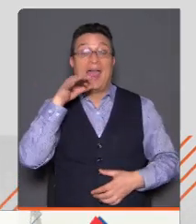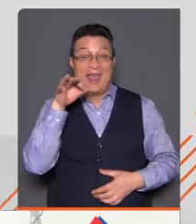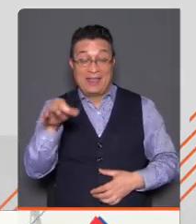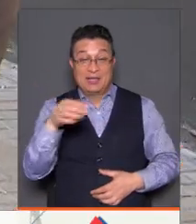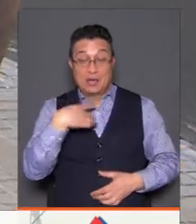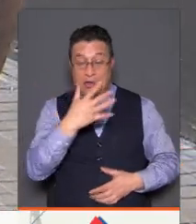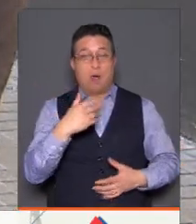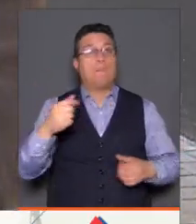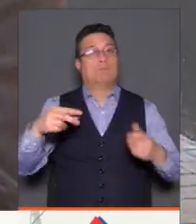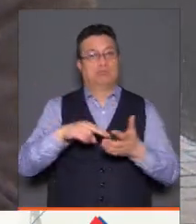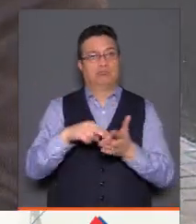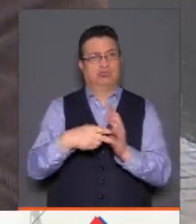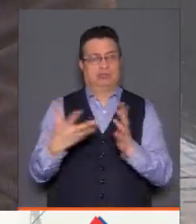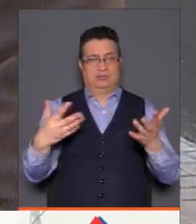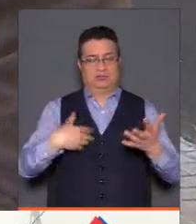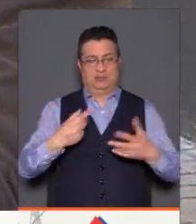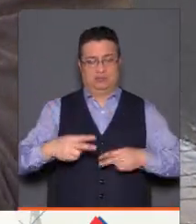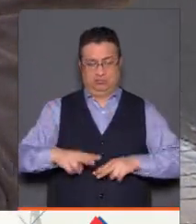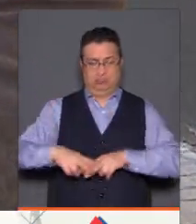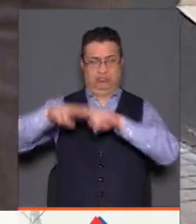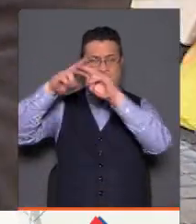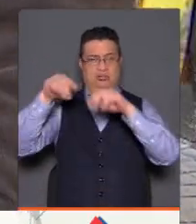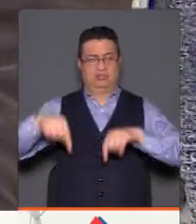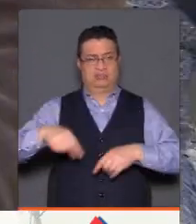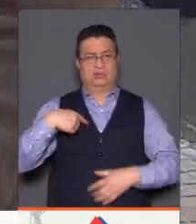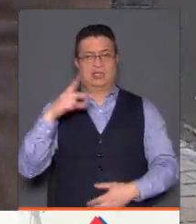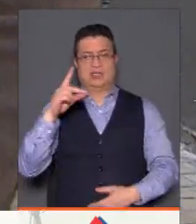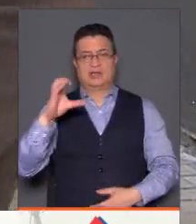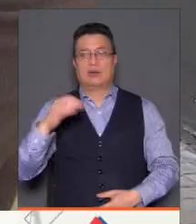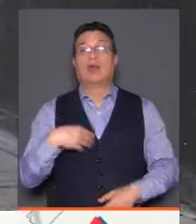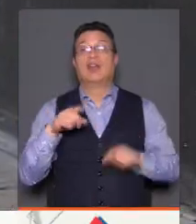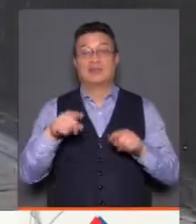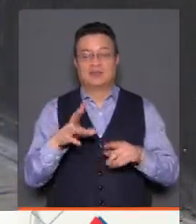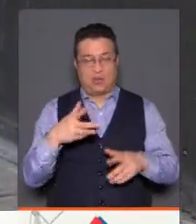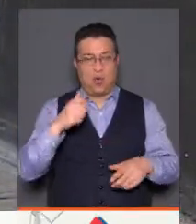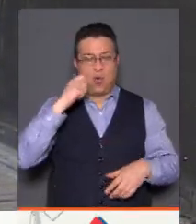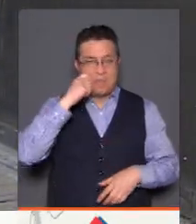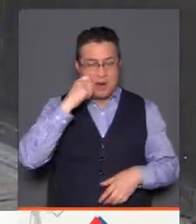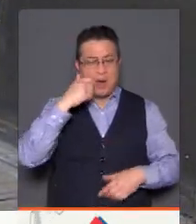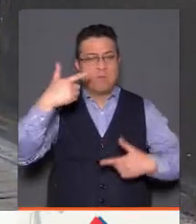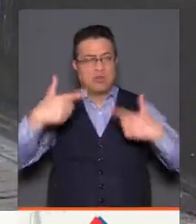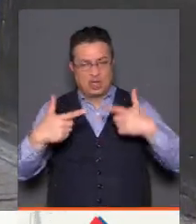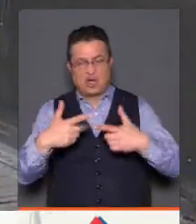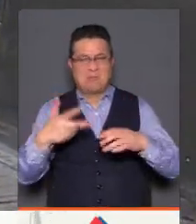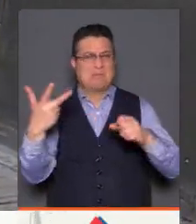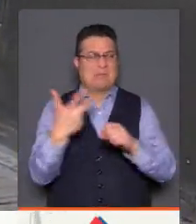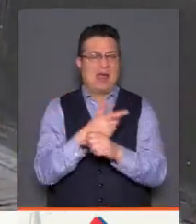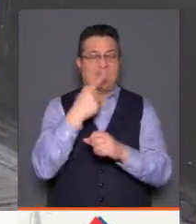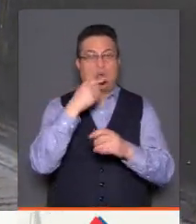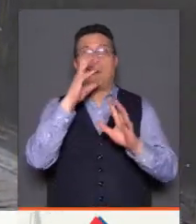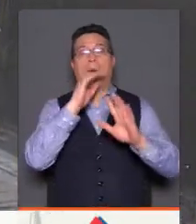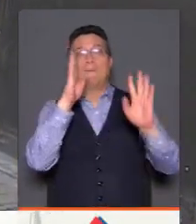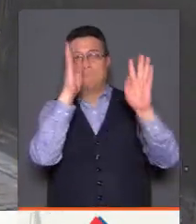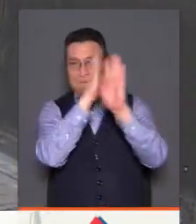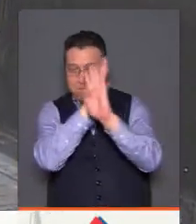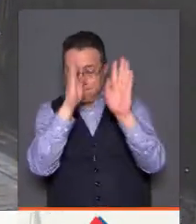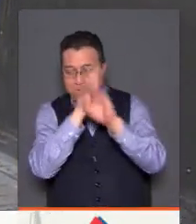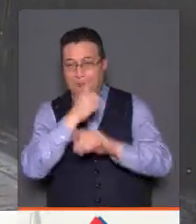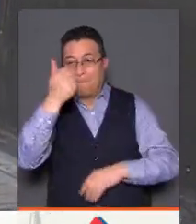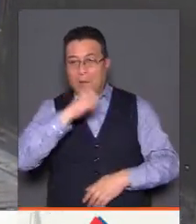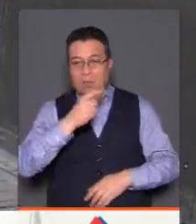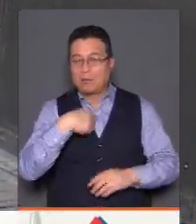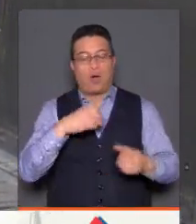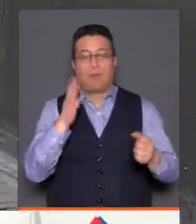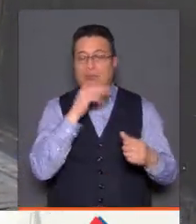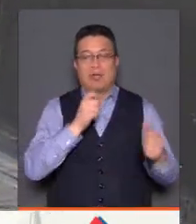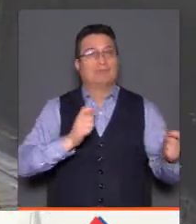de la falange. Esto da cuenta de la verdadera miseria humana y política. Esto es una cortina de humo, a mi juicio, para poder esconder la incapacidad política